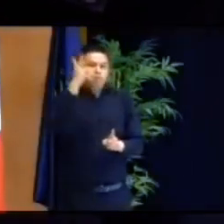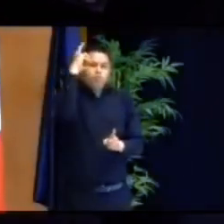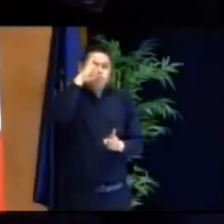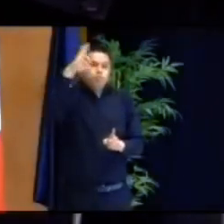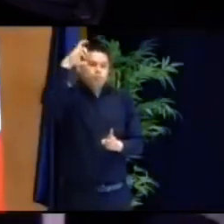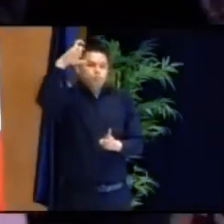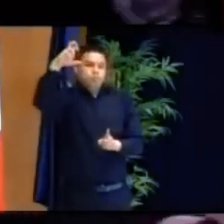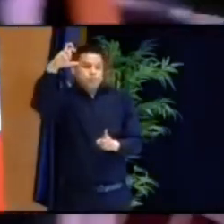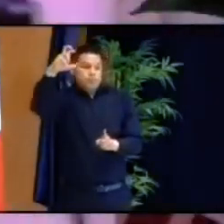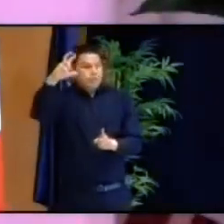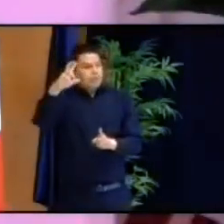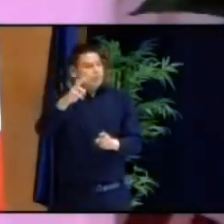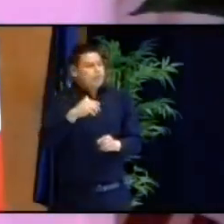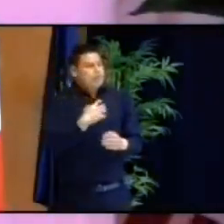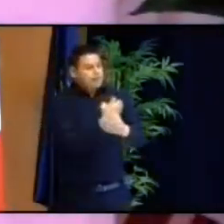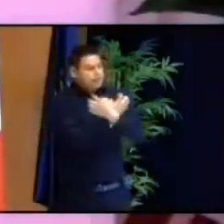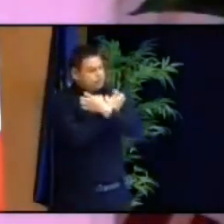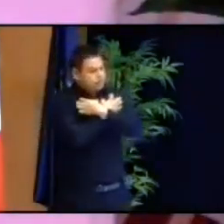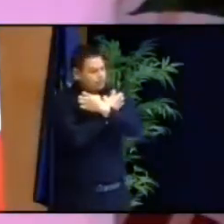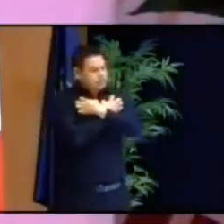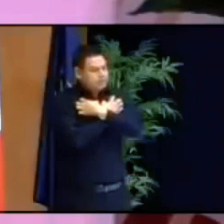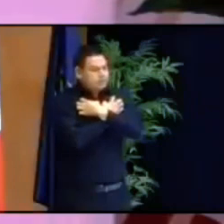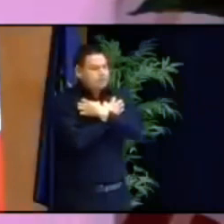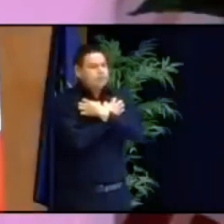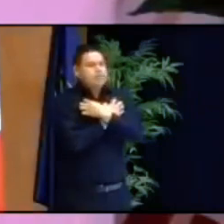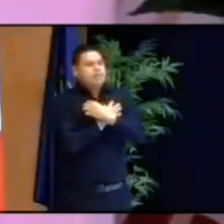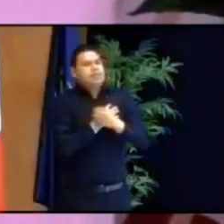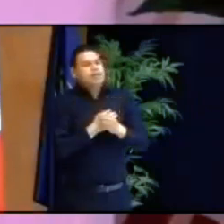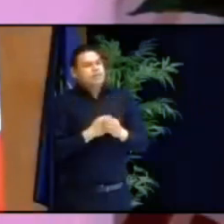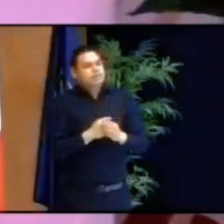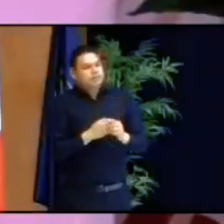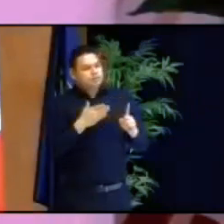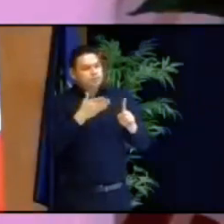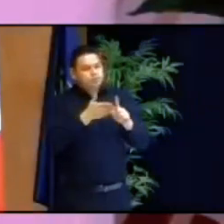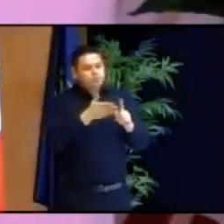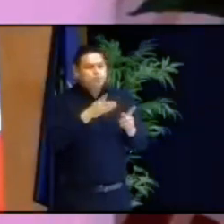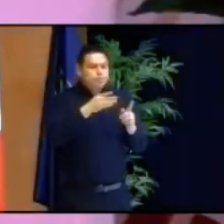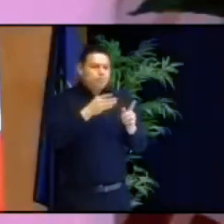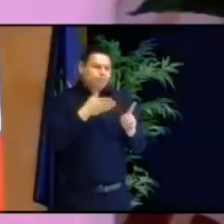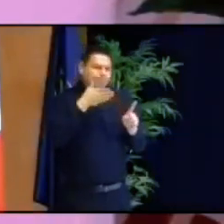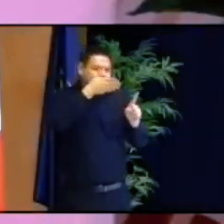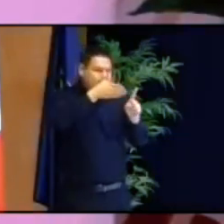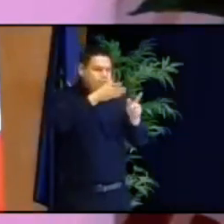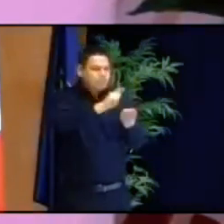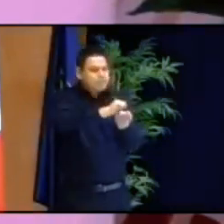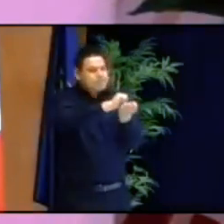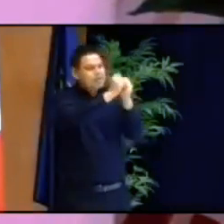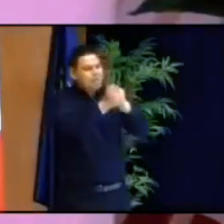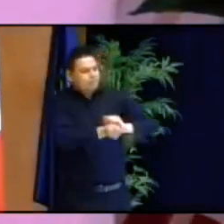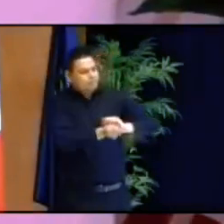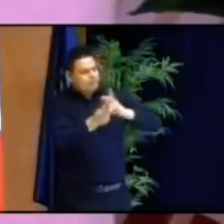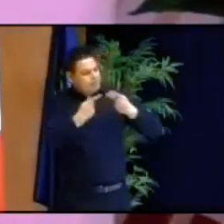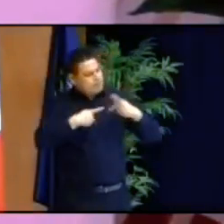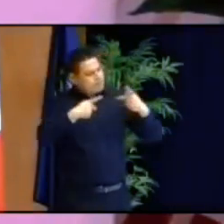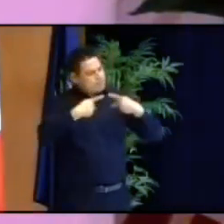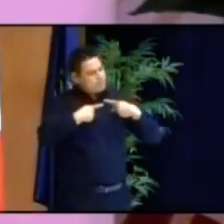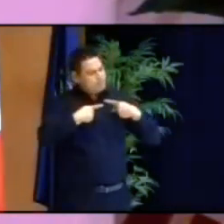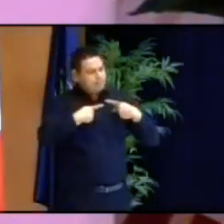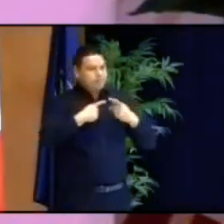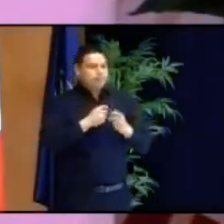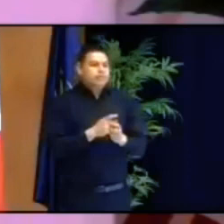que sepan que la educación es un proceso de transformación en las personas y un proceso